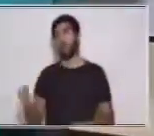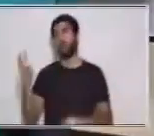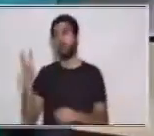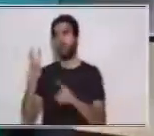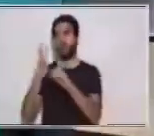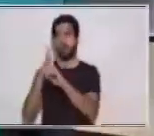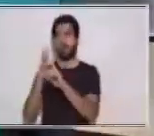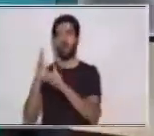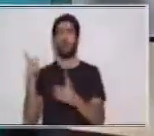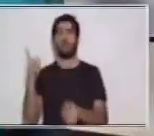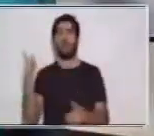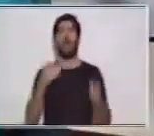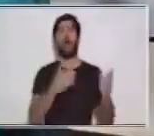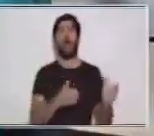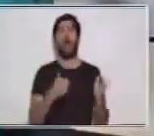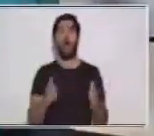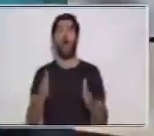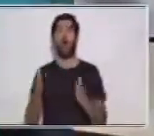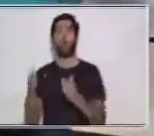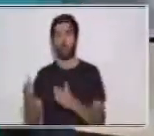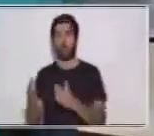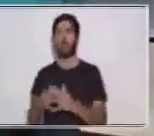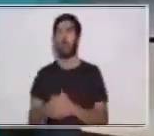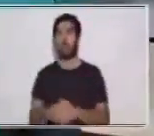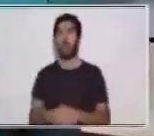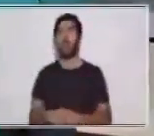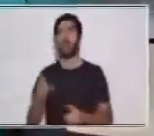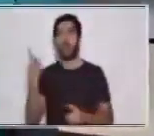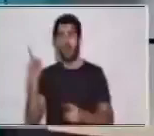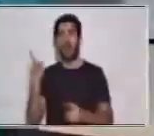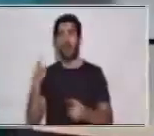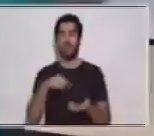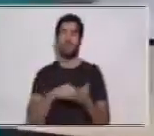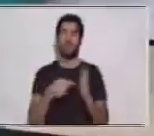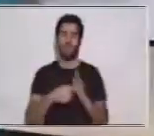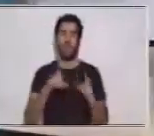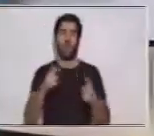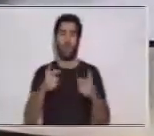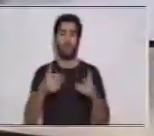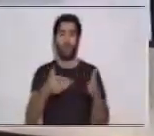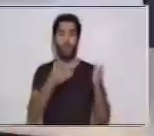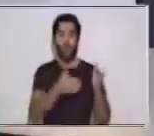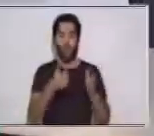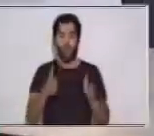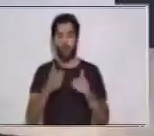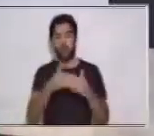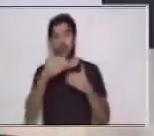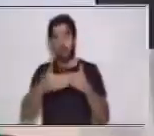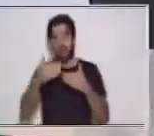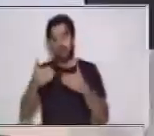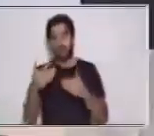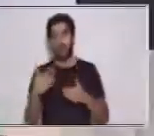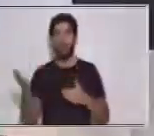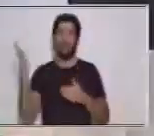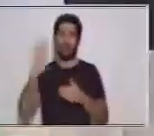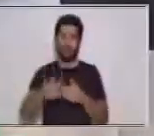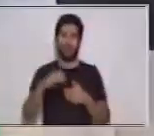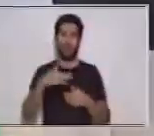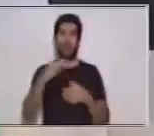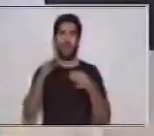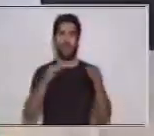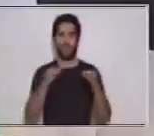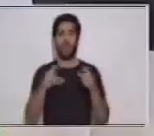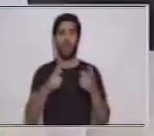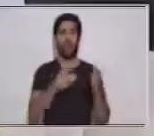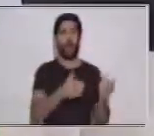los conectores de orden. Estos conectores pues establecen secuencia o jerarquía. Voy a hacer la diferencia más adelante entre un conector